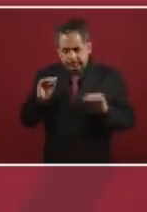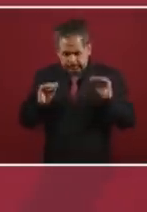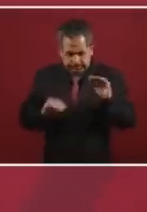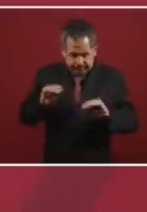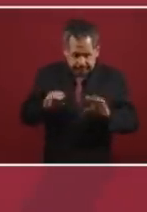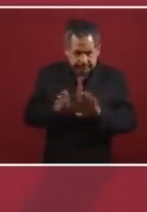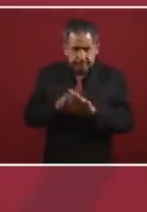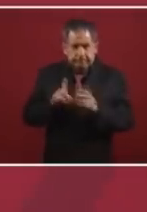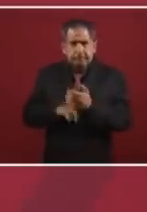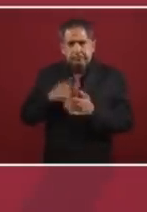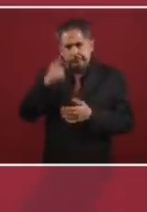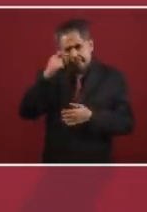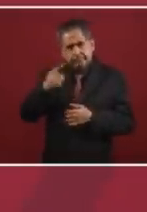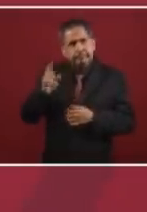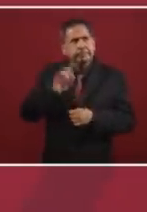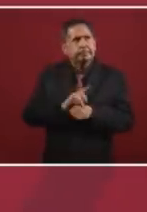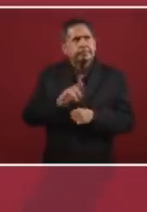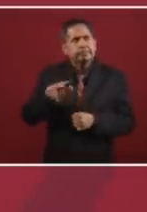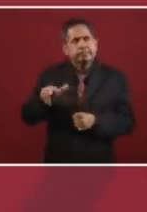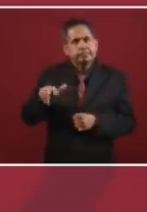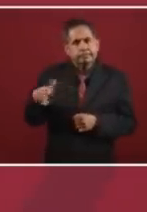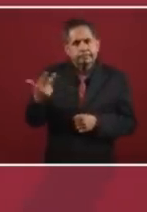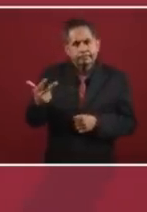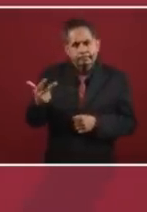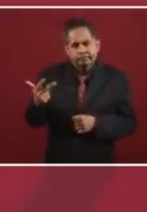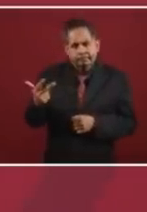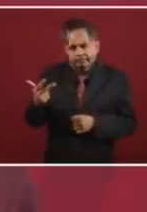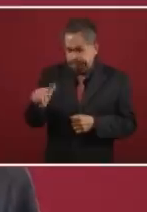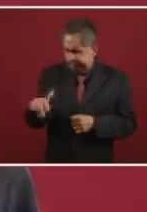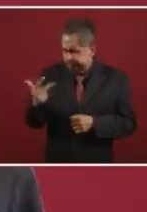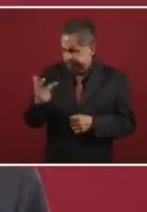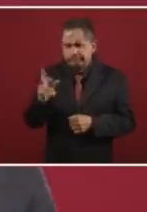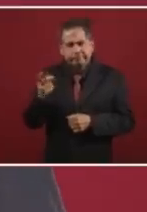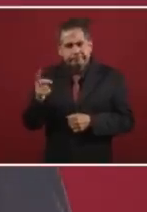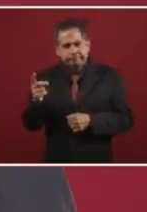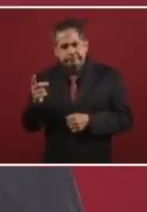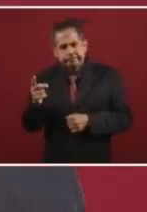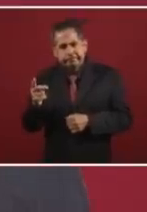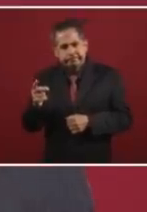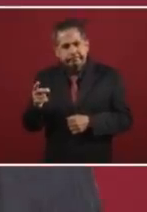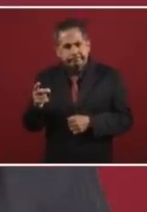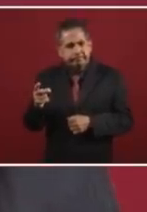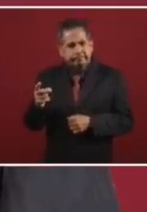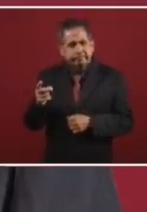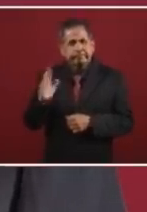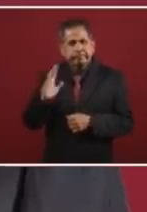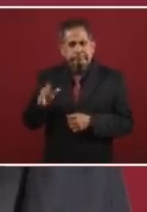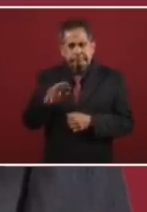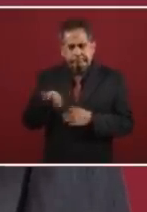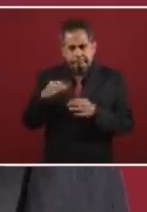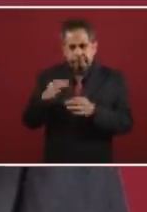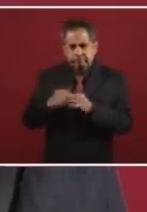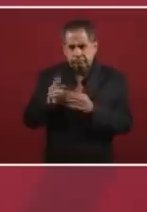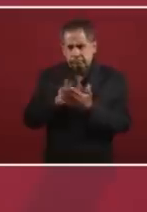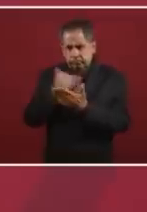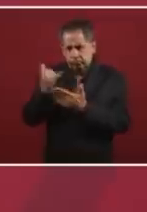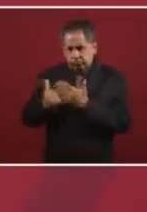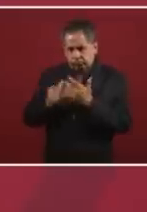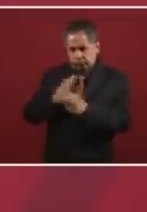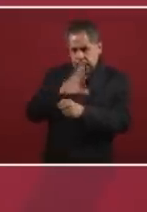para el trece de diciembre ya el proyecto